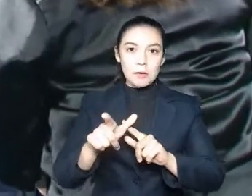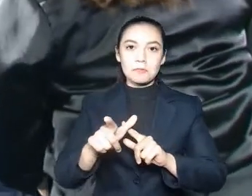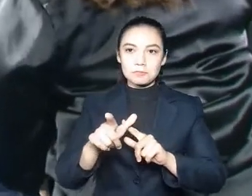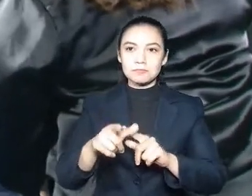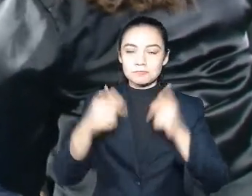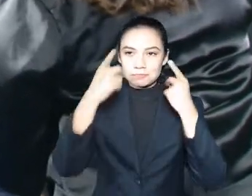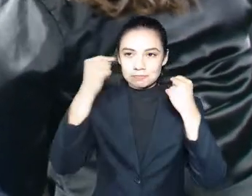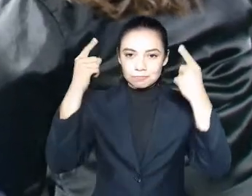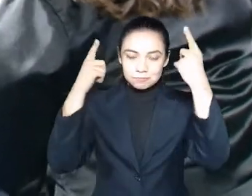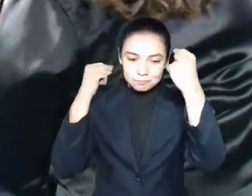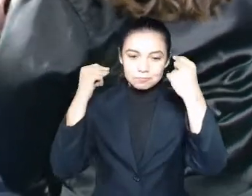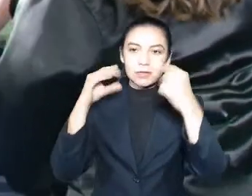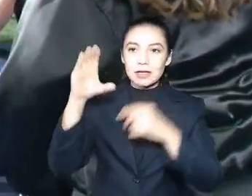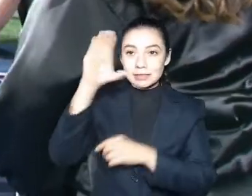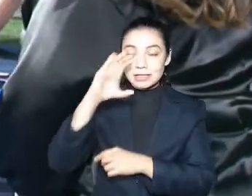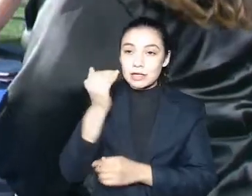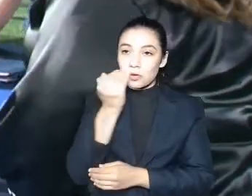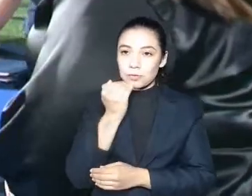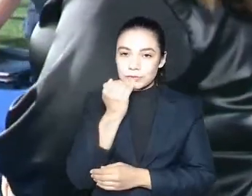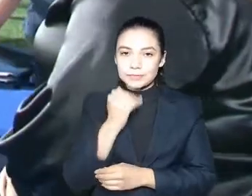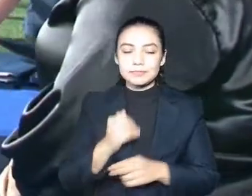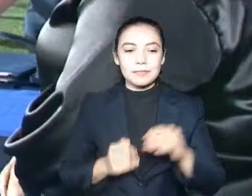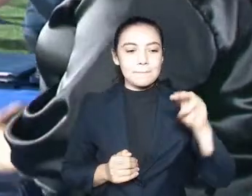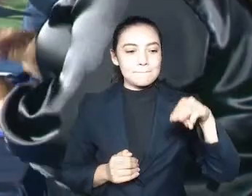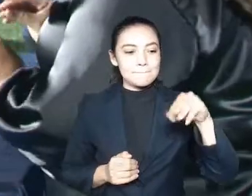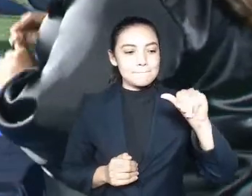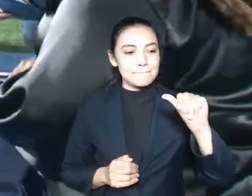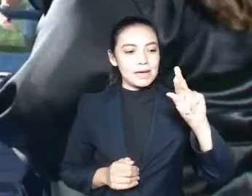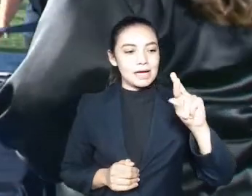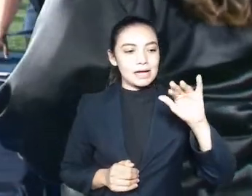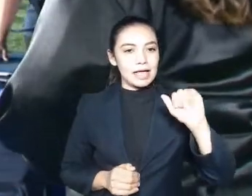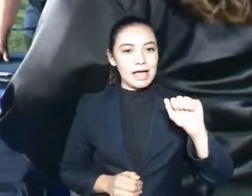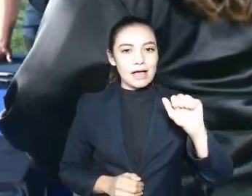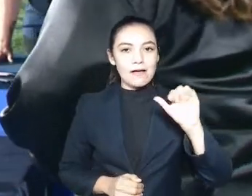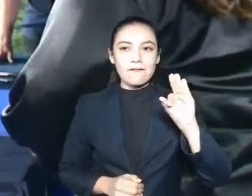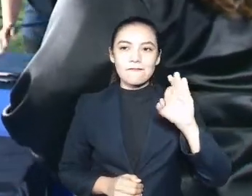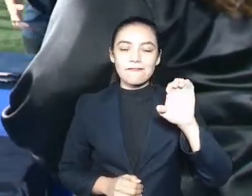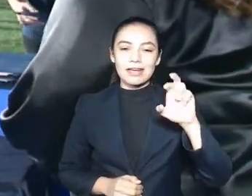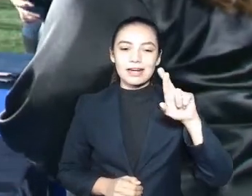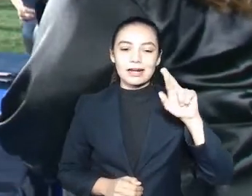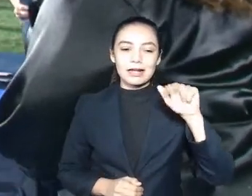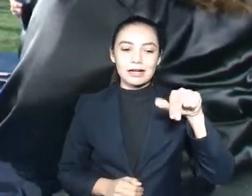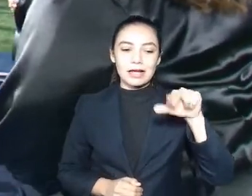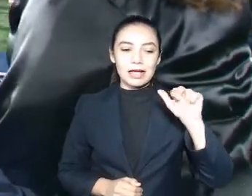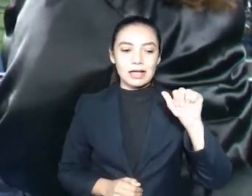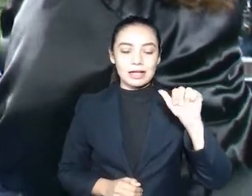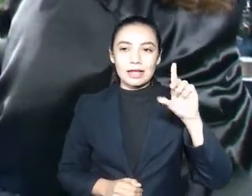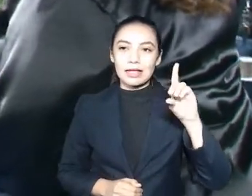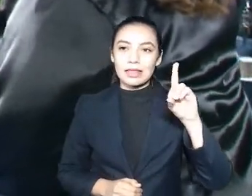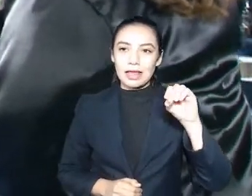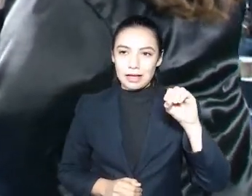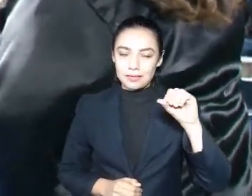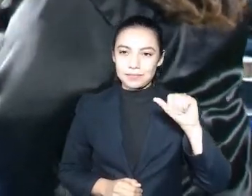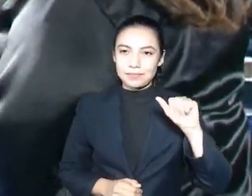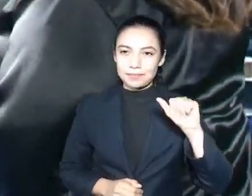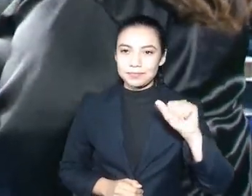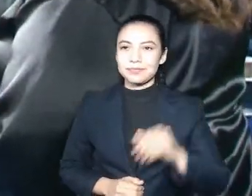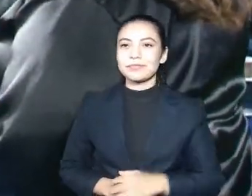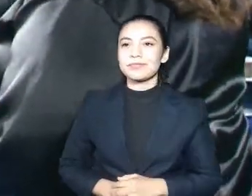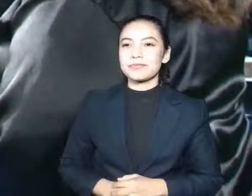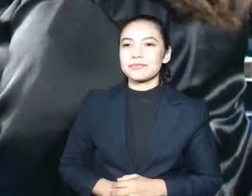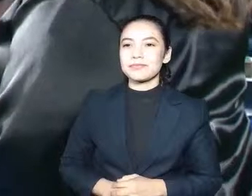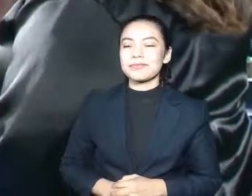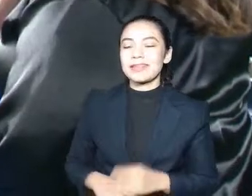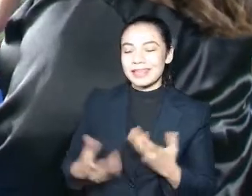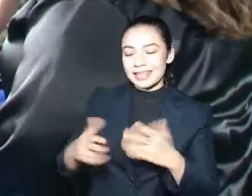licenciatura en Ciencias Nutricionales y toque el turno a María Fernanda Santeliz Duarte. De este lado continuamos con quienes egresan del programa